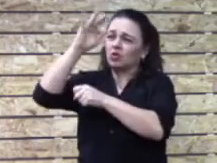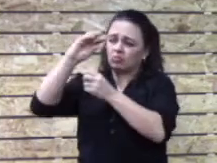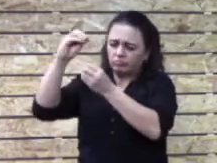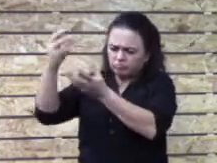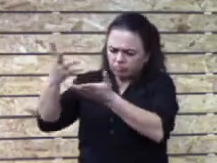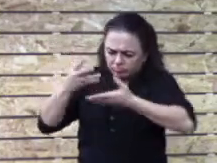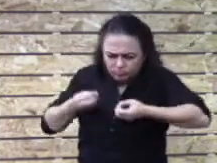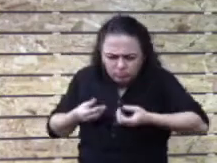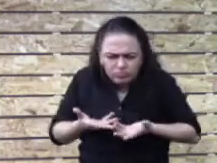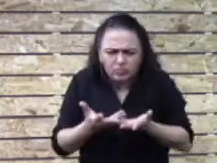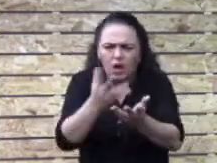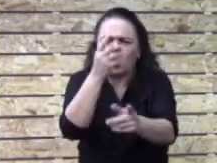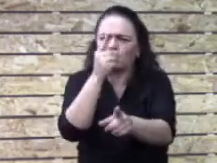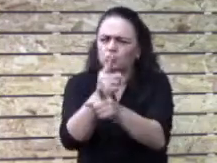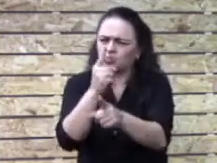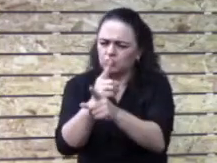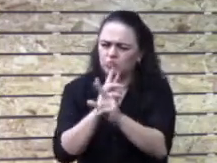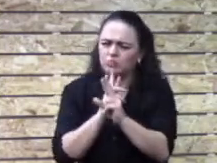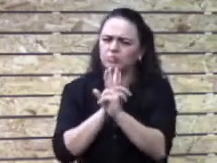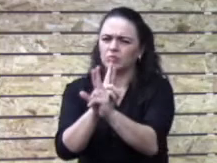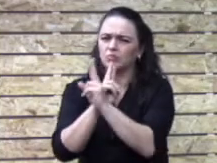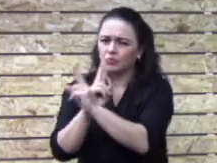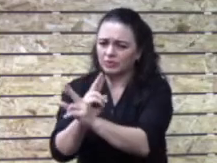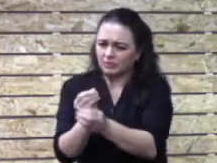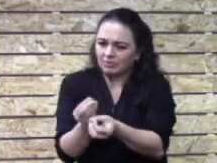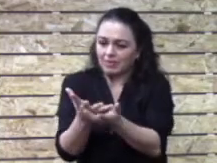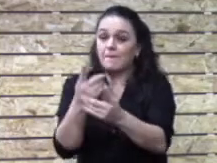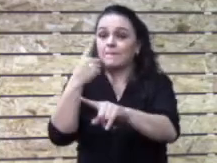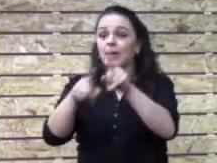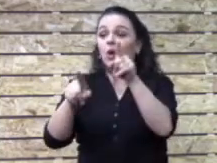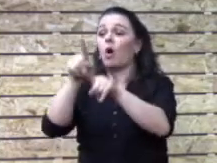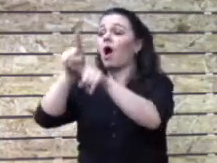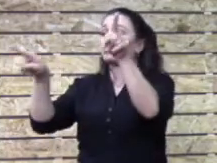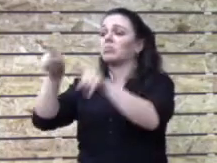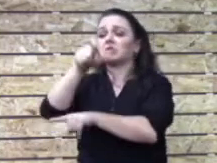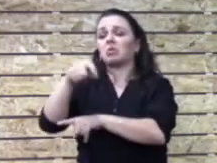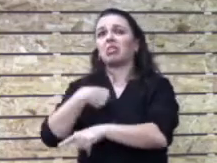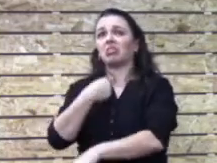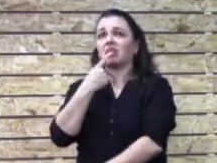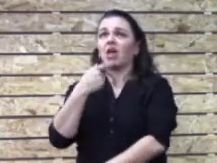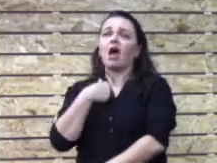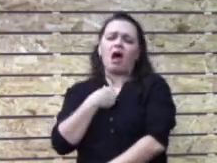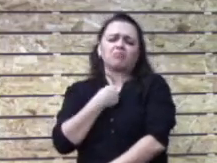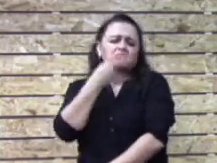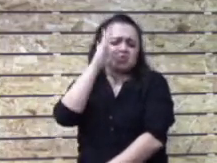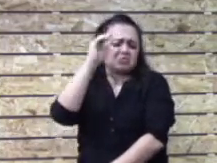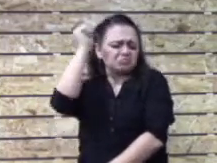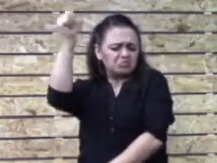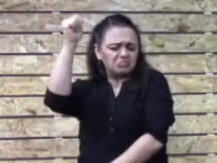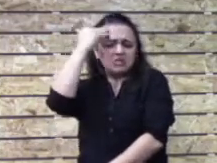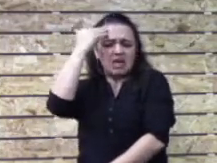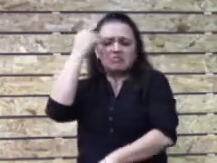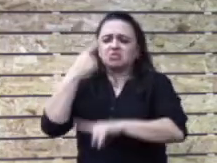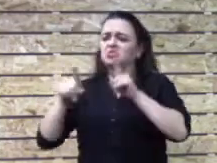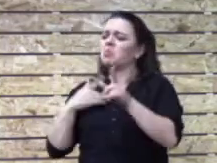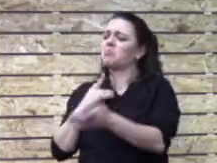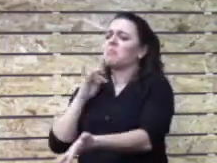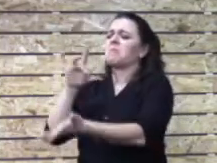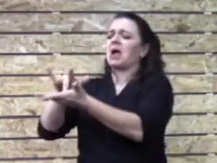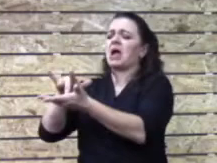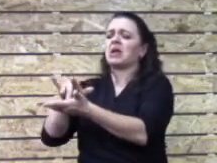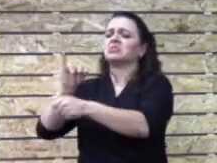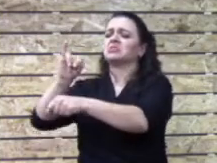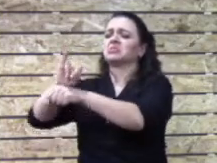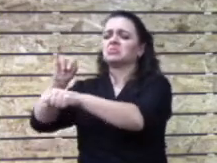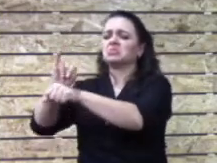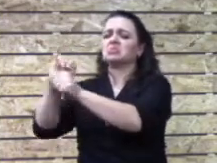precisa. Pero algunas personas toman eso como no se debe estudiar en un seminario. No se debe preparar el sermón. Solo se